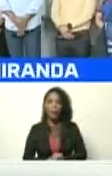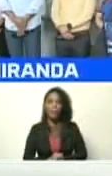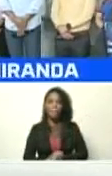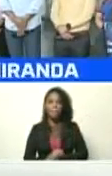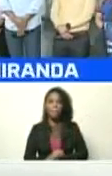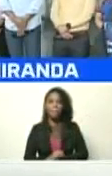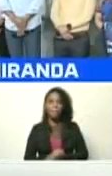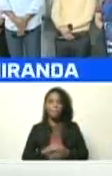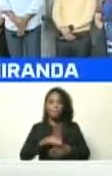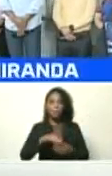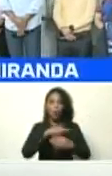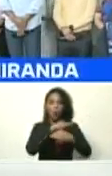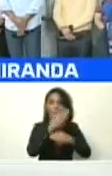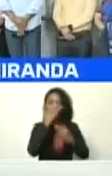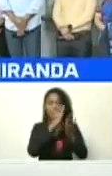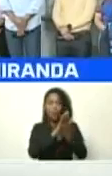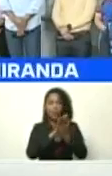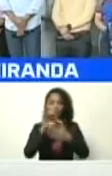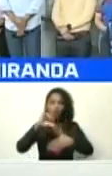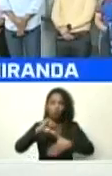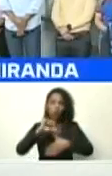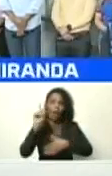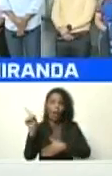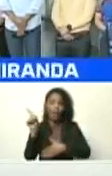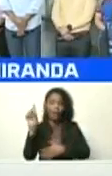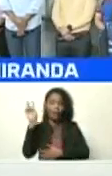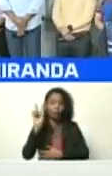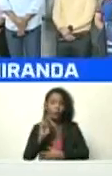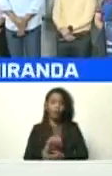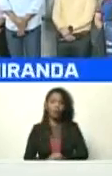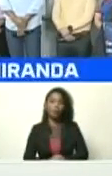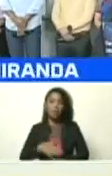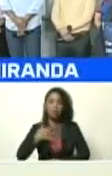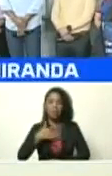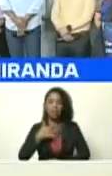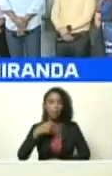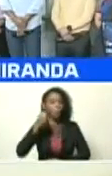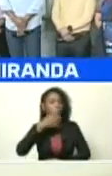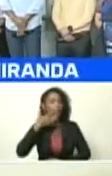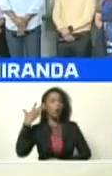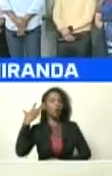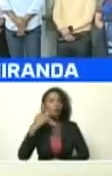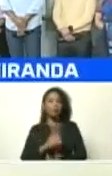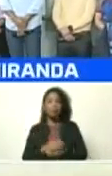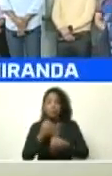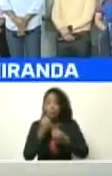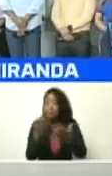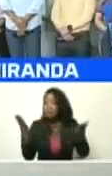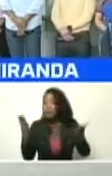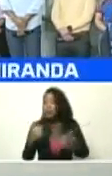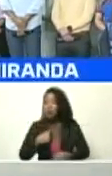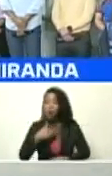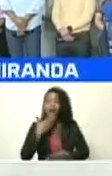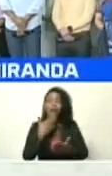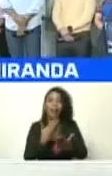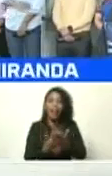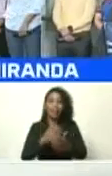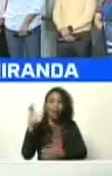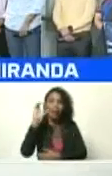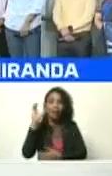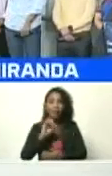de Sudamérica. Esa es Venezuela, de la que nos sentimos orgullosos. Bueno, les doy las gracias a